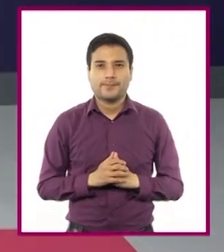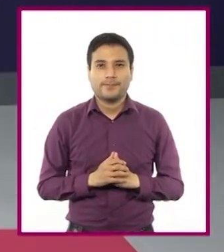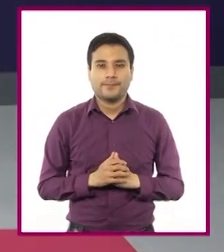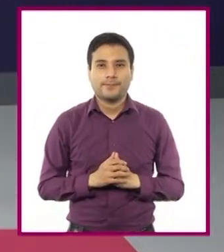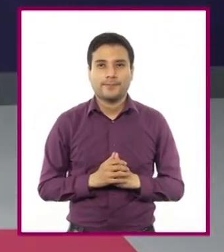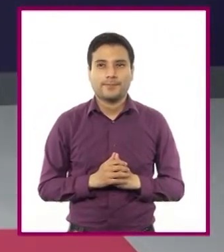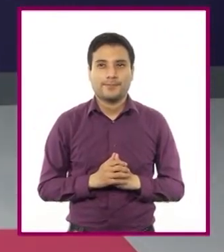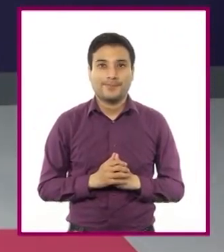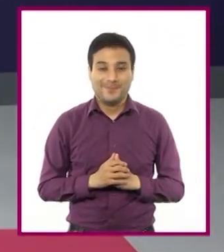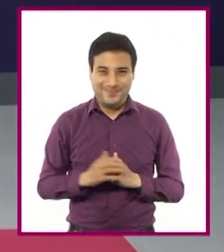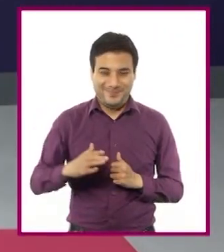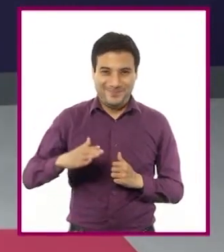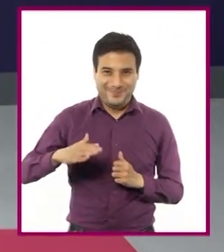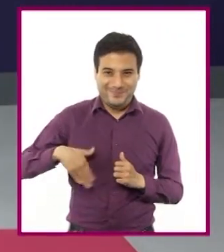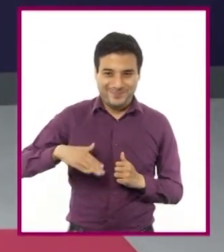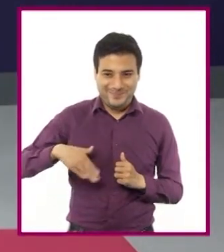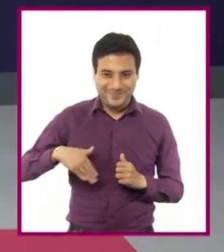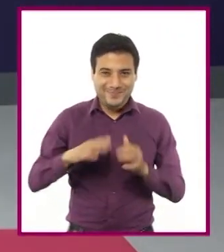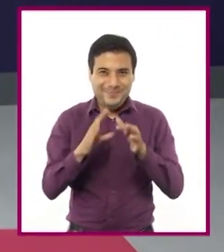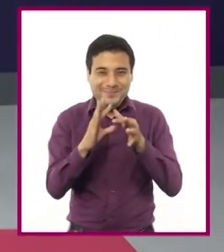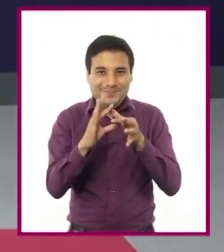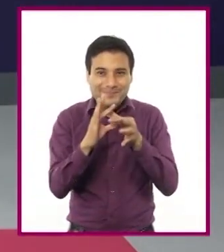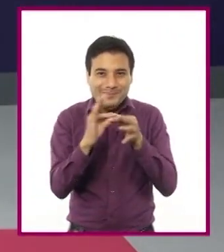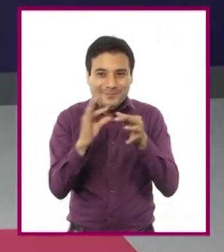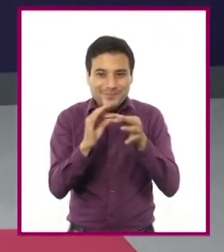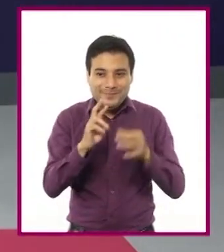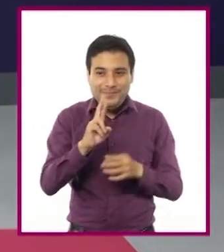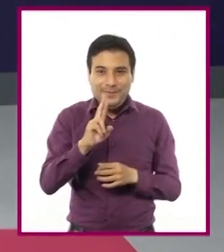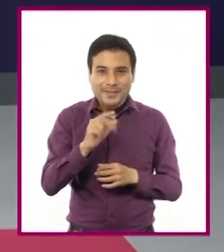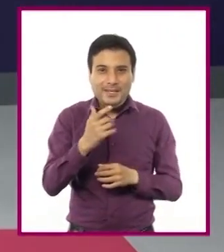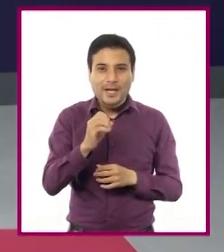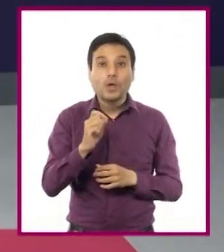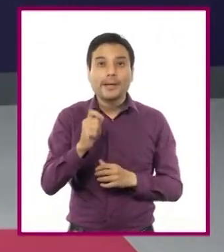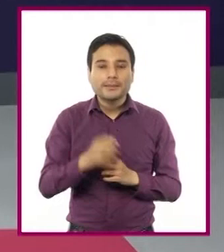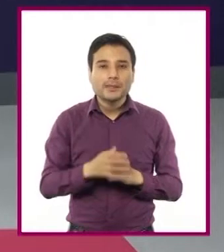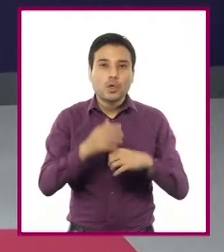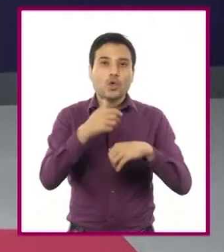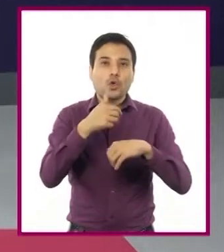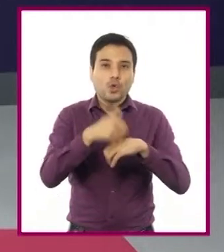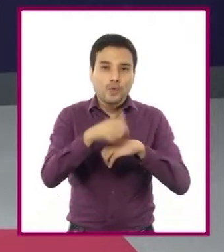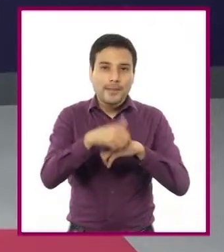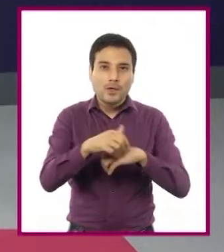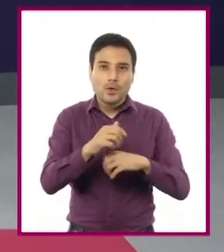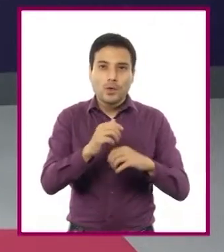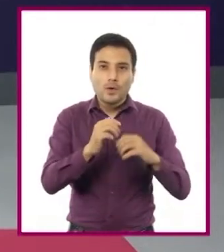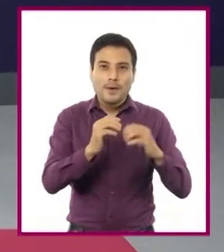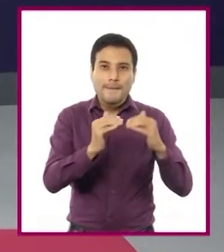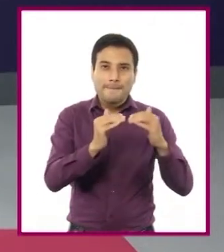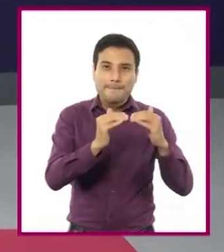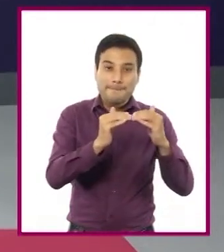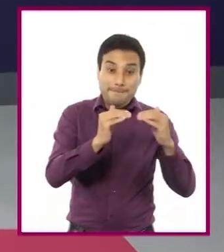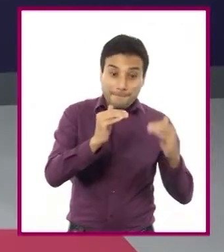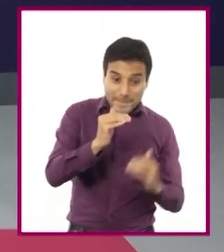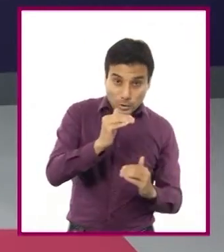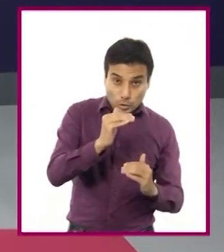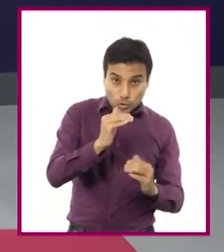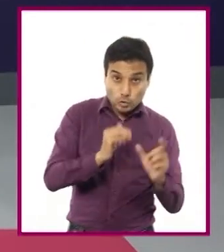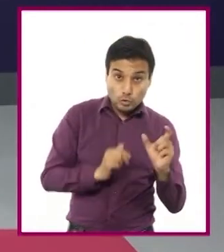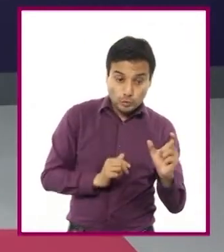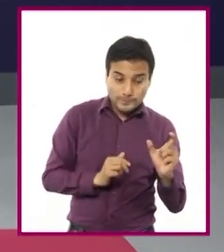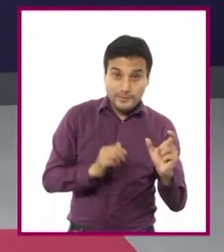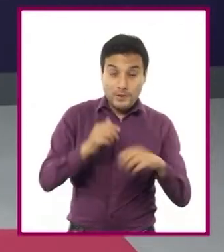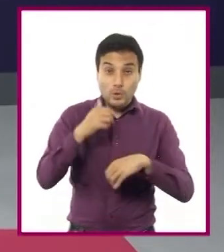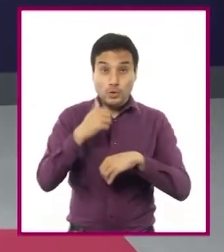En el audiovisual se mencionó que el rango indica la amplitud del conjunto de datos, es decir, la diferencia entre el dato